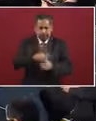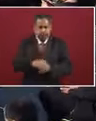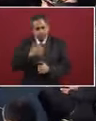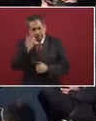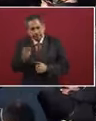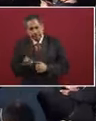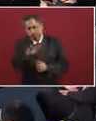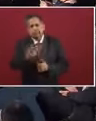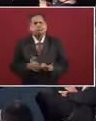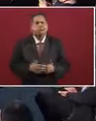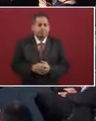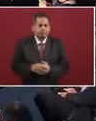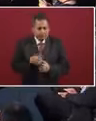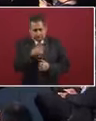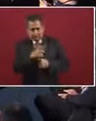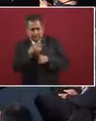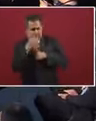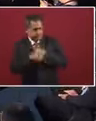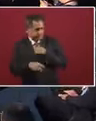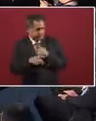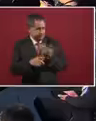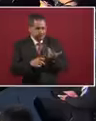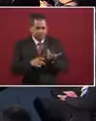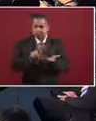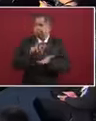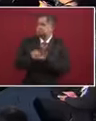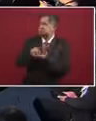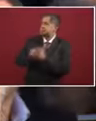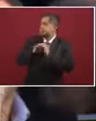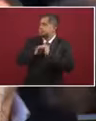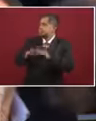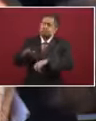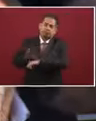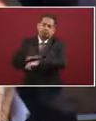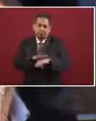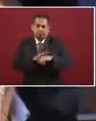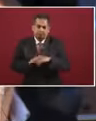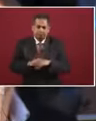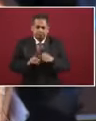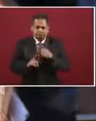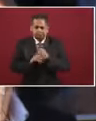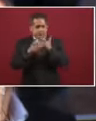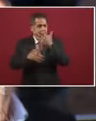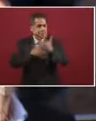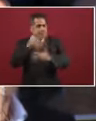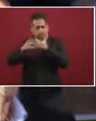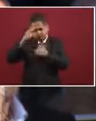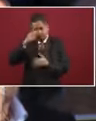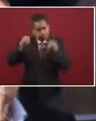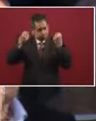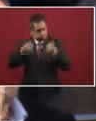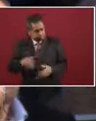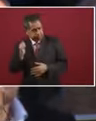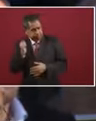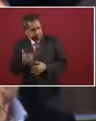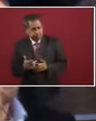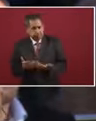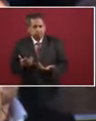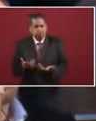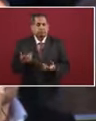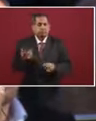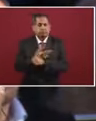preguntarle qué tanto daño está causando este tipo de circunstancia violenta en México y qué está haciendo